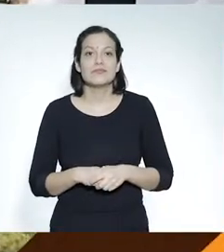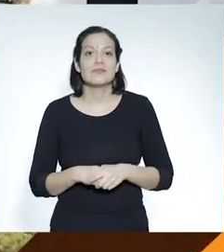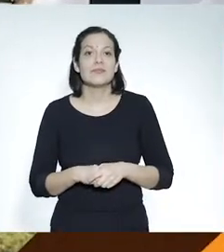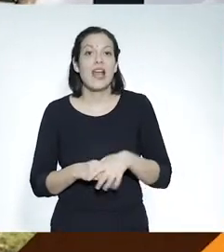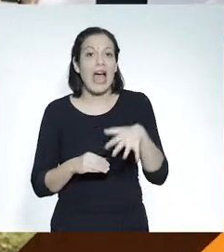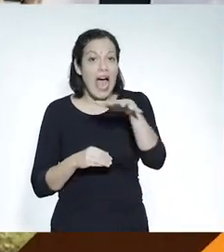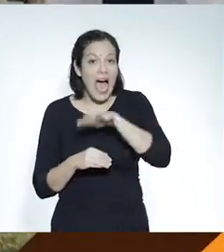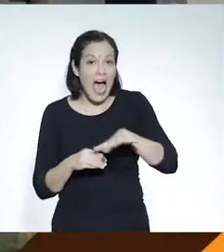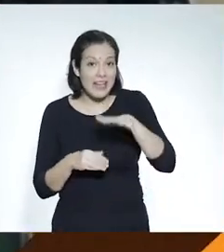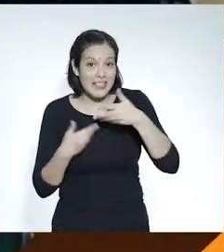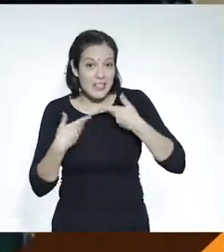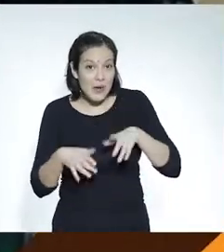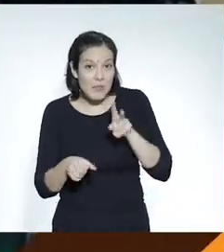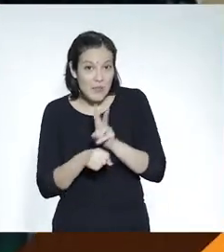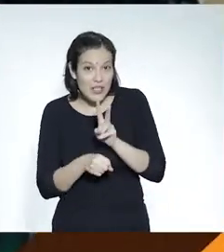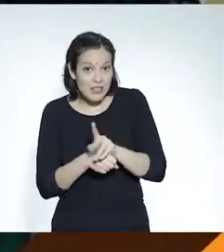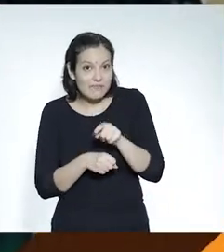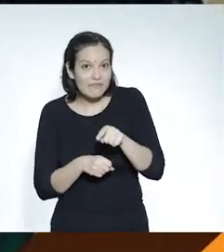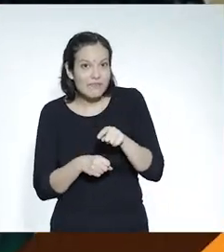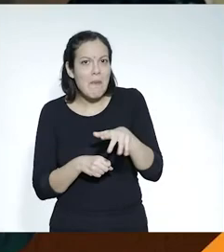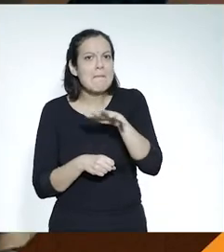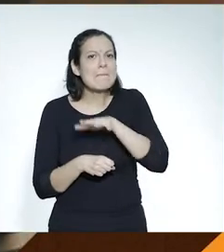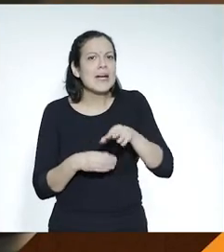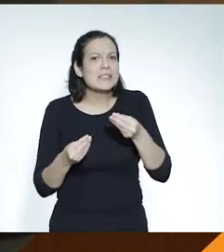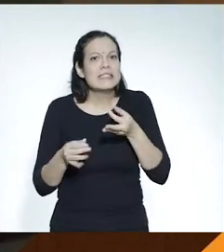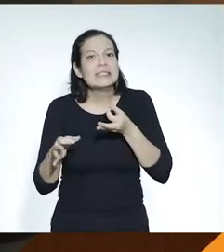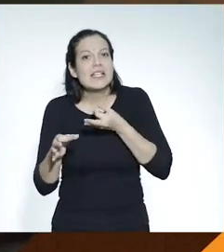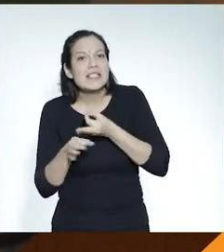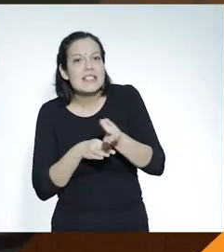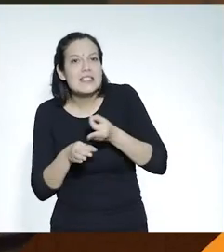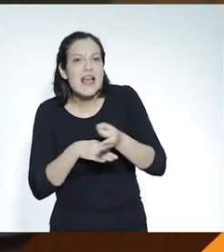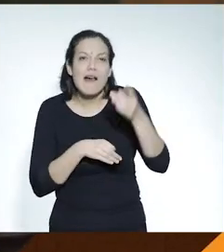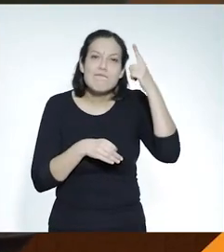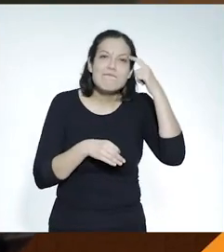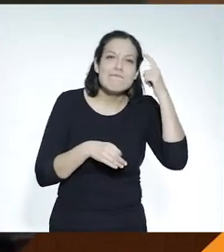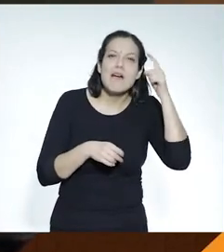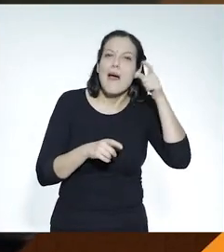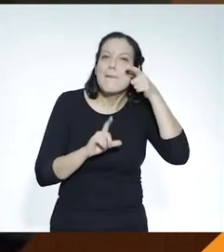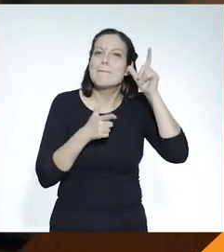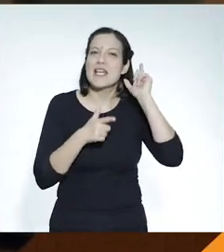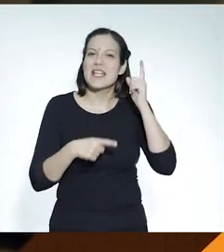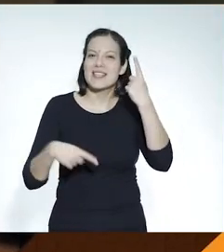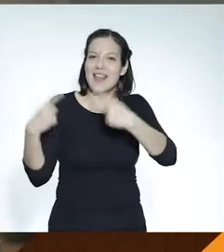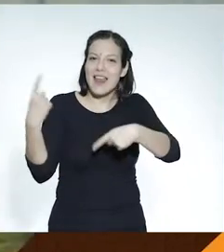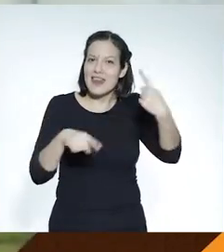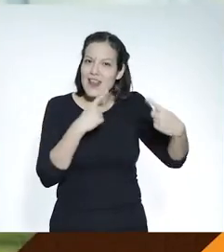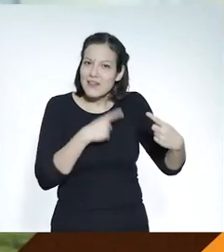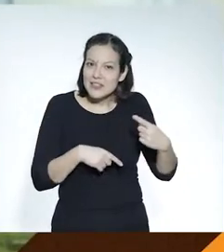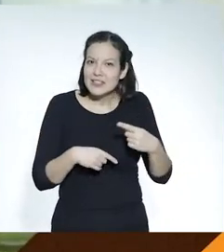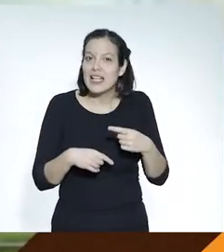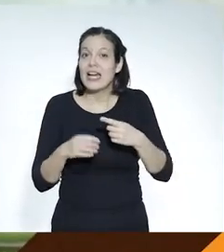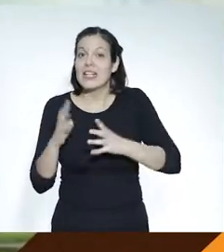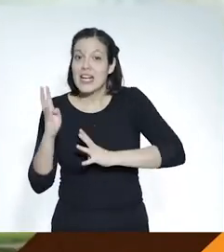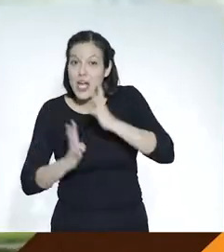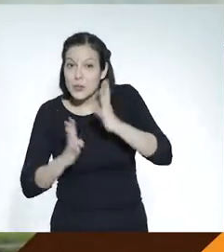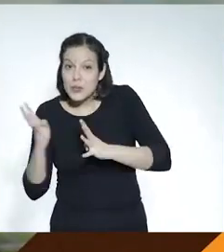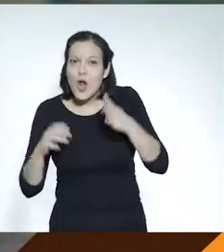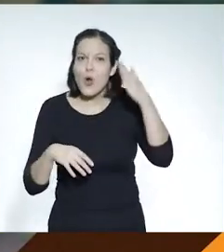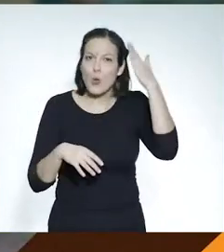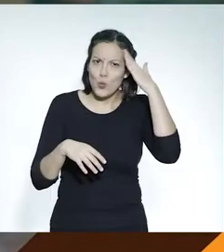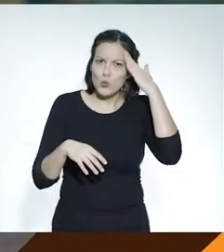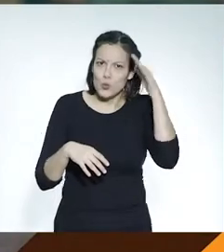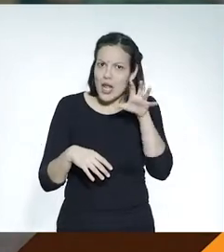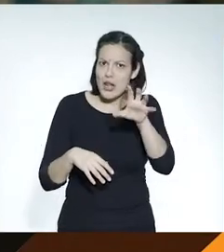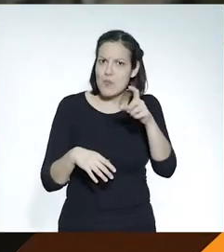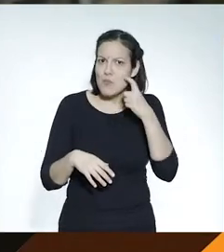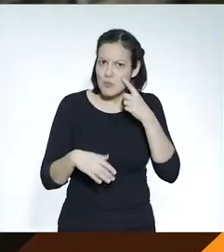Este área natural protegida es un espacio para enseñar y aprender la experiencia de la diversidad, tanto natural como cultural, de